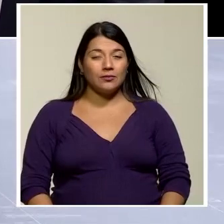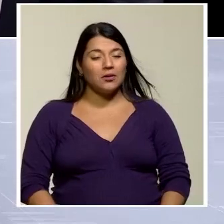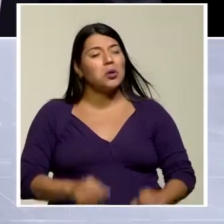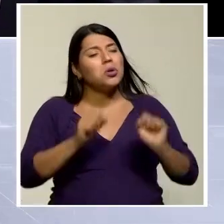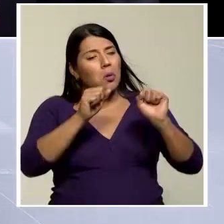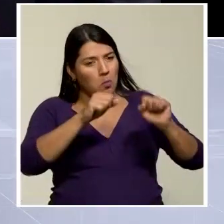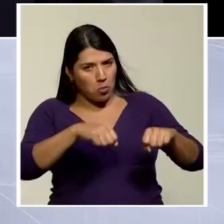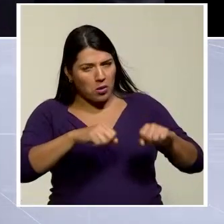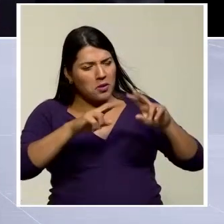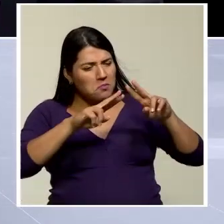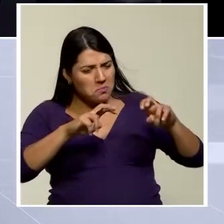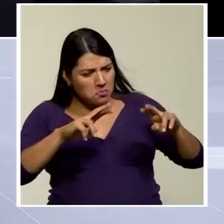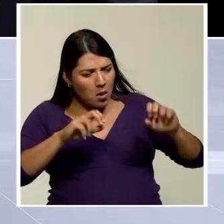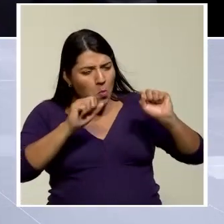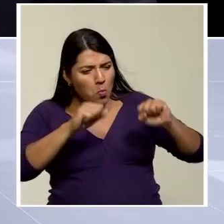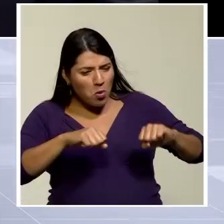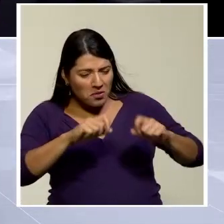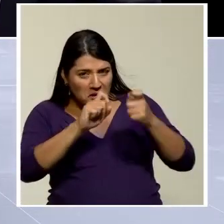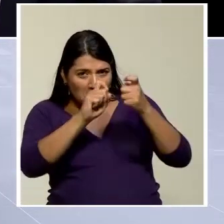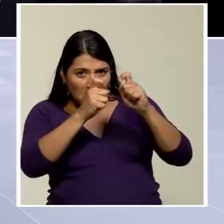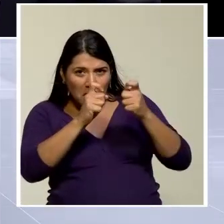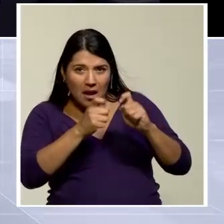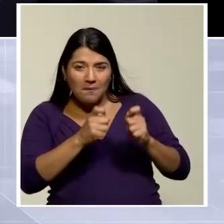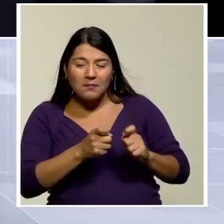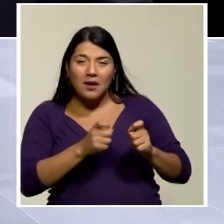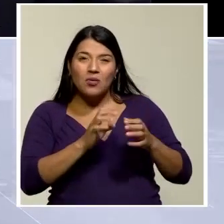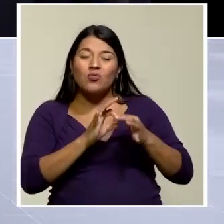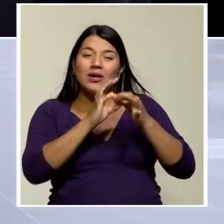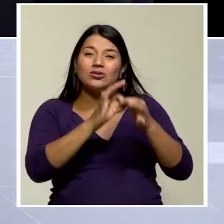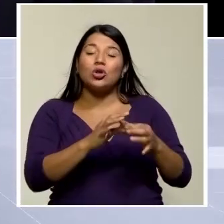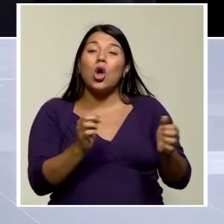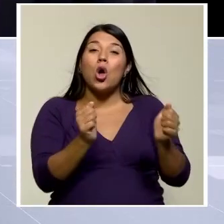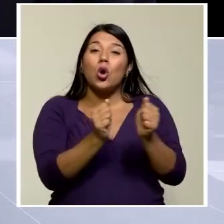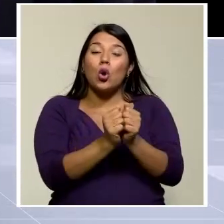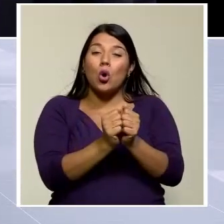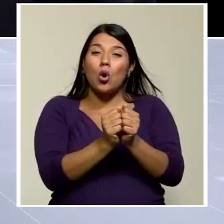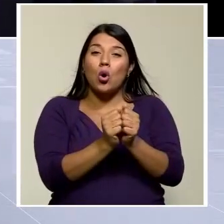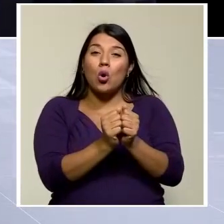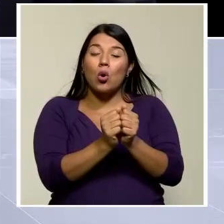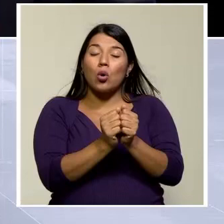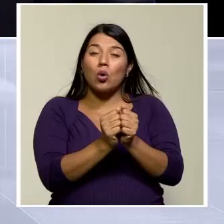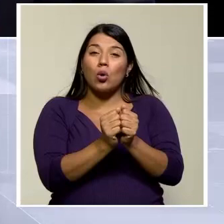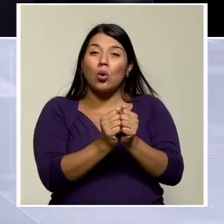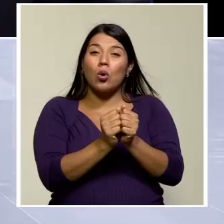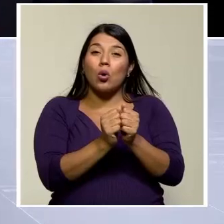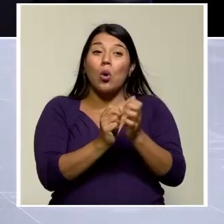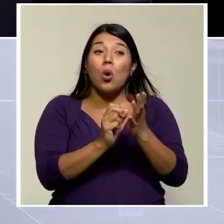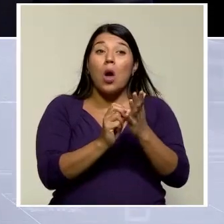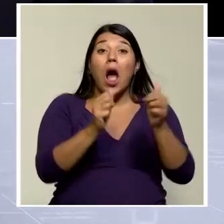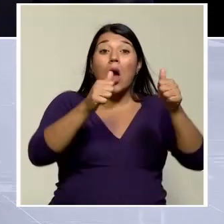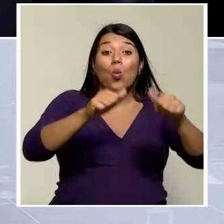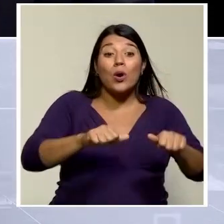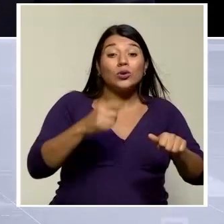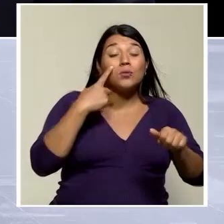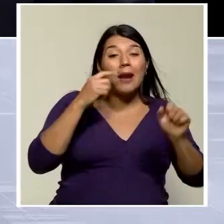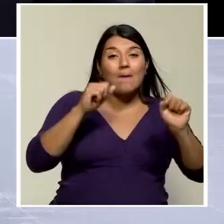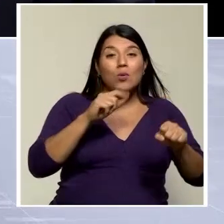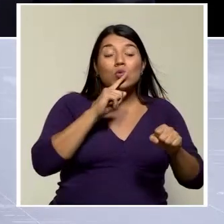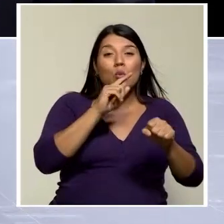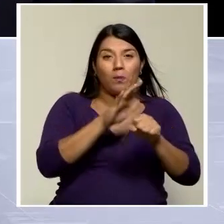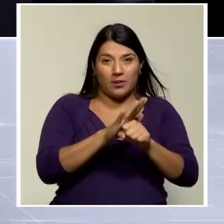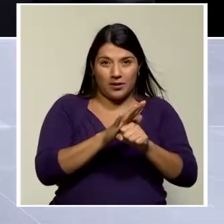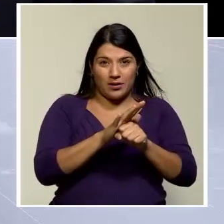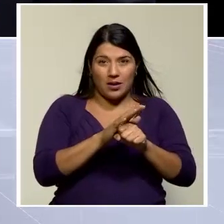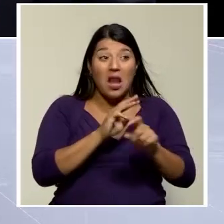Revisable, modificable en cuanto a las medidas para cumplirlo. Las